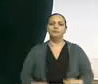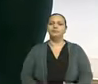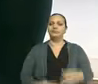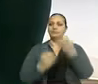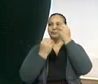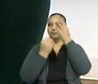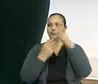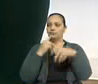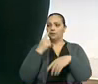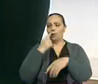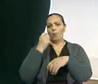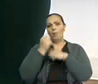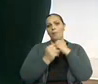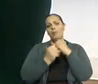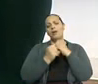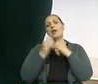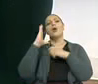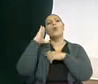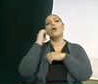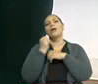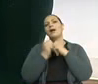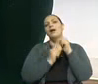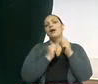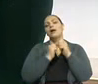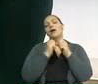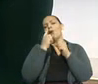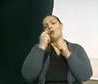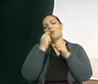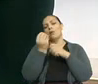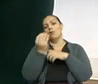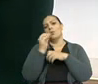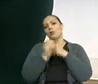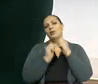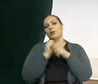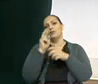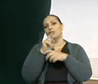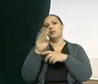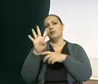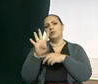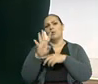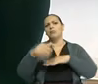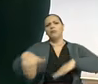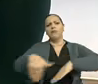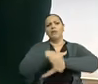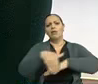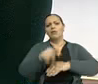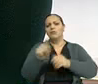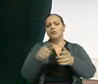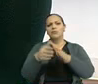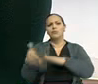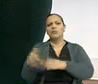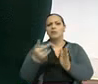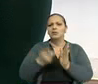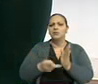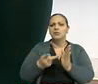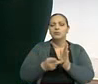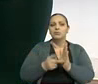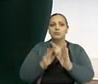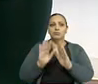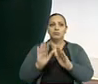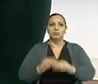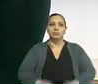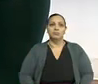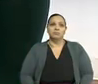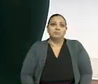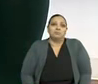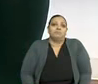de edad murió en la vía pública en Cuenca, provincia de la Azuay. De momento se desconocen las causas del deceso. Sin embargo, los agentes